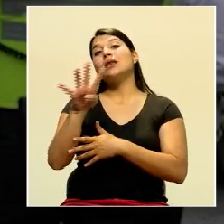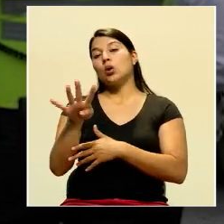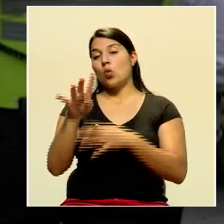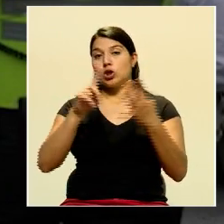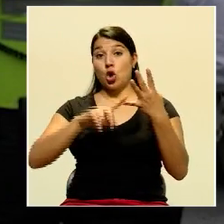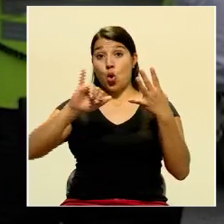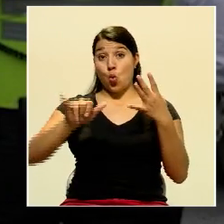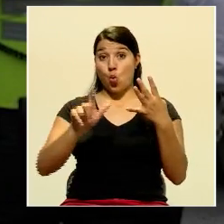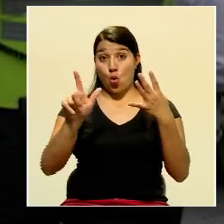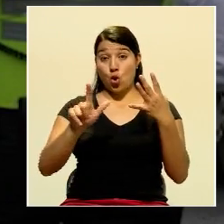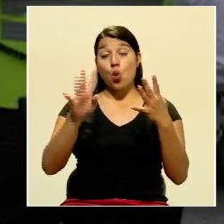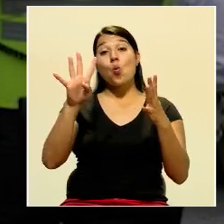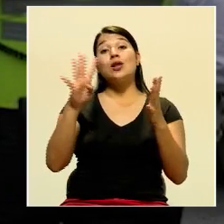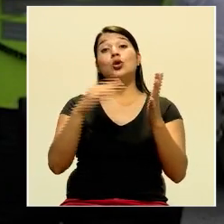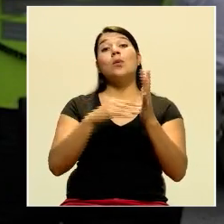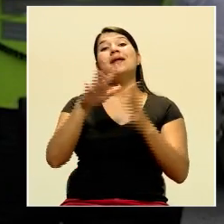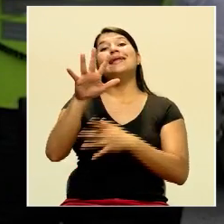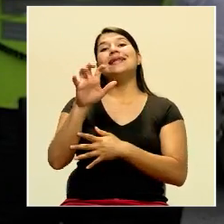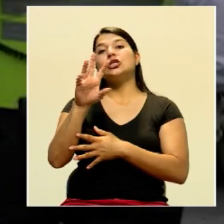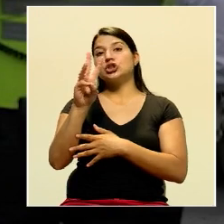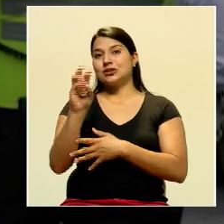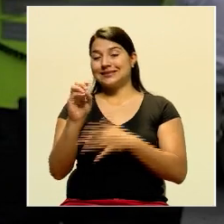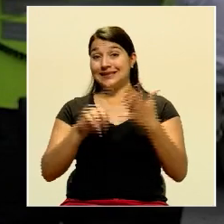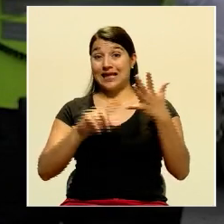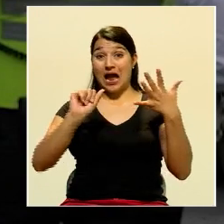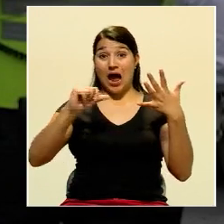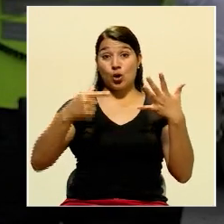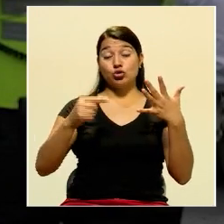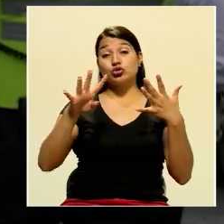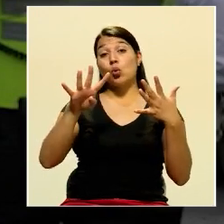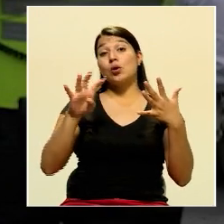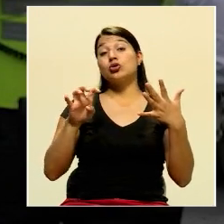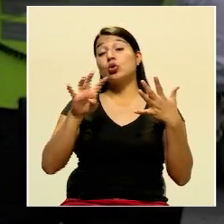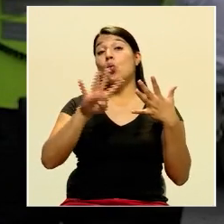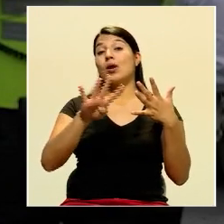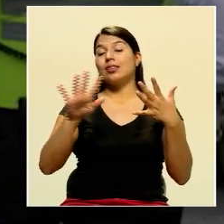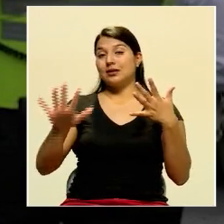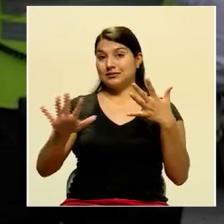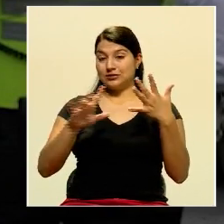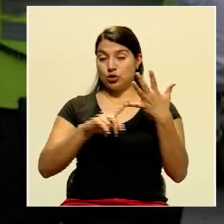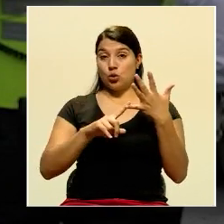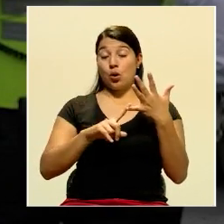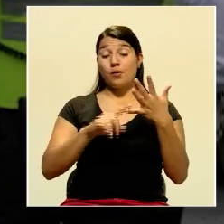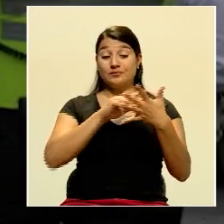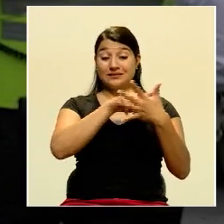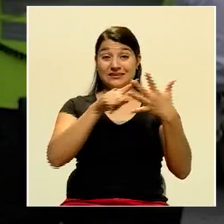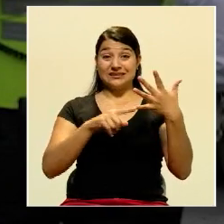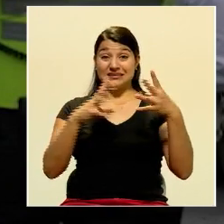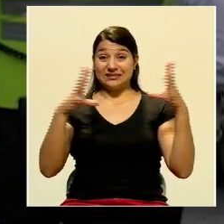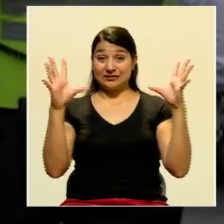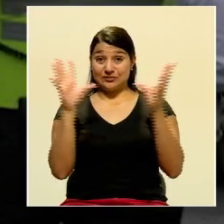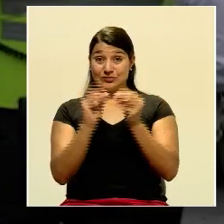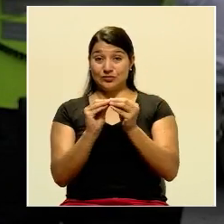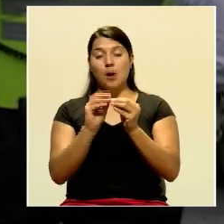4.124, en julio, 4.560, en agosto, 445, para un total